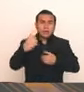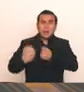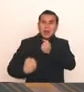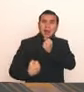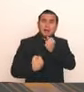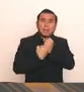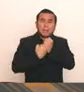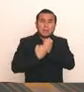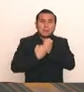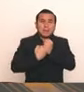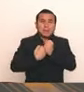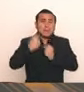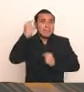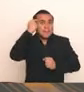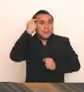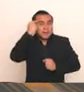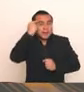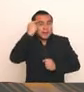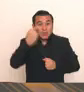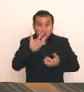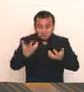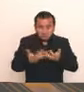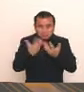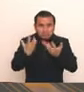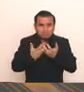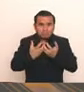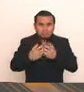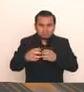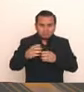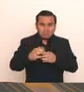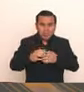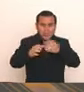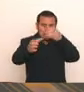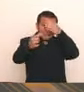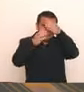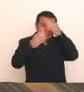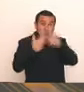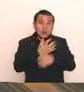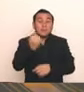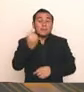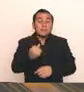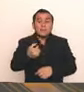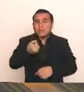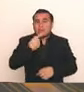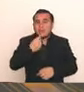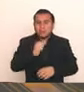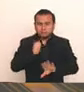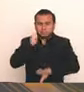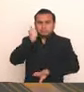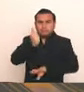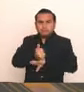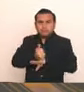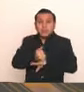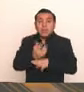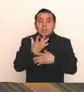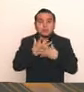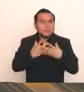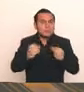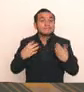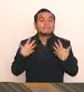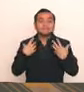nuestros científicos de nuestros médicos de nuestras laboratoristas de nuestros farmacéuticos para encontrar una cura un